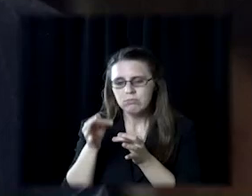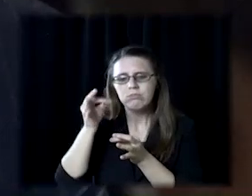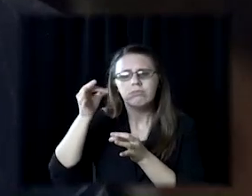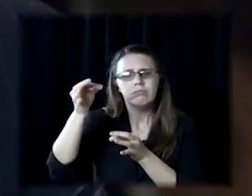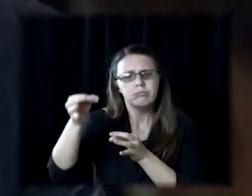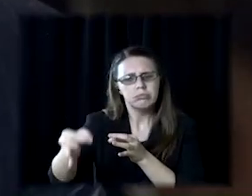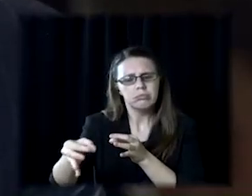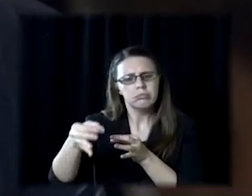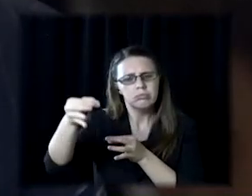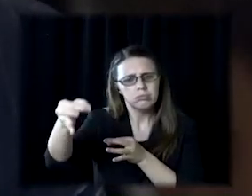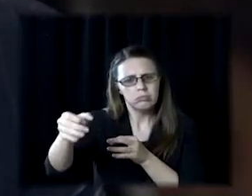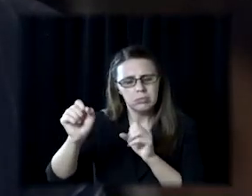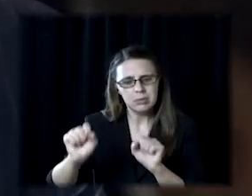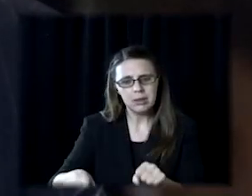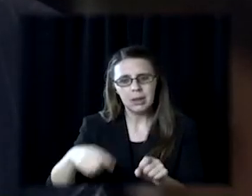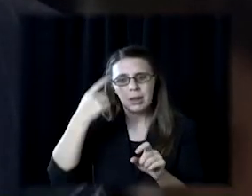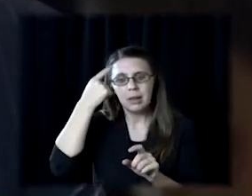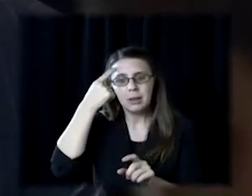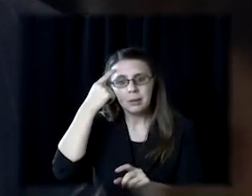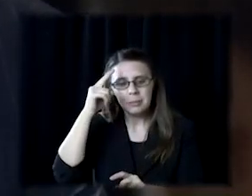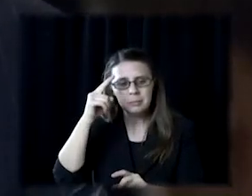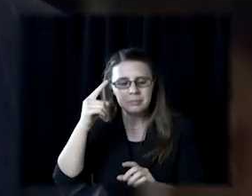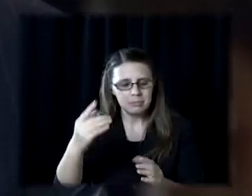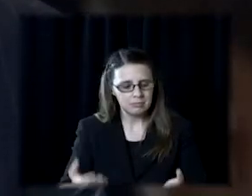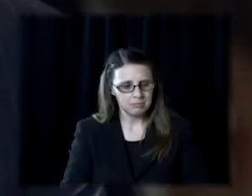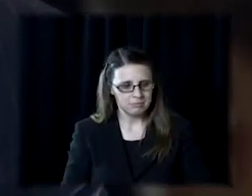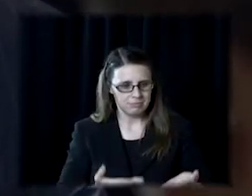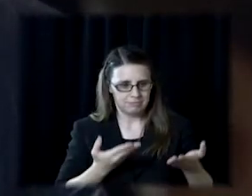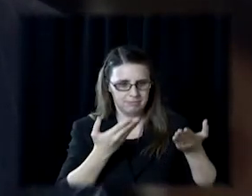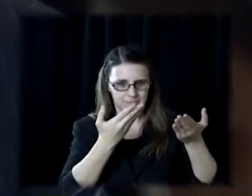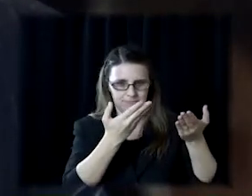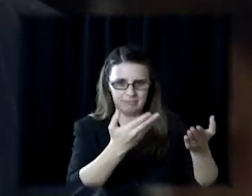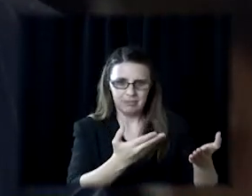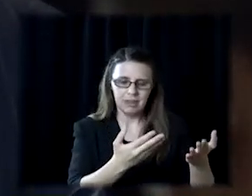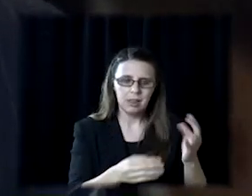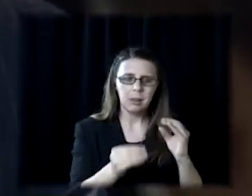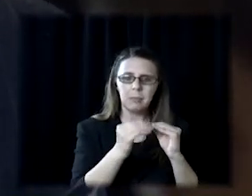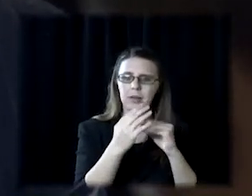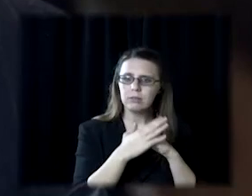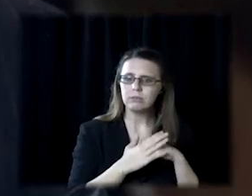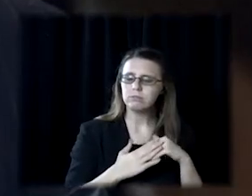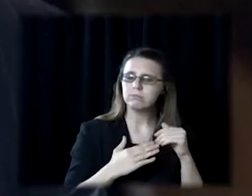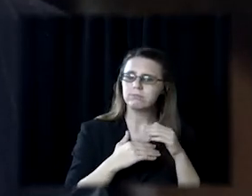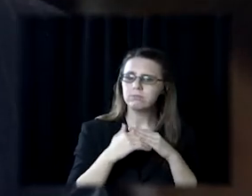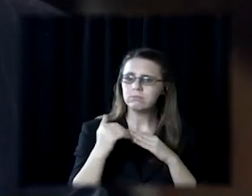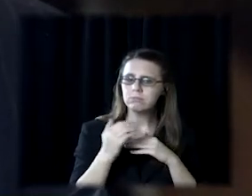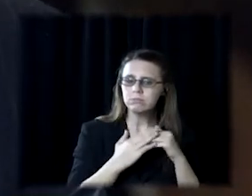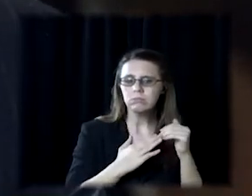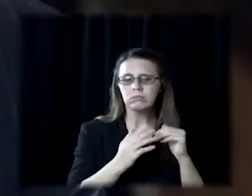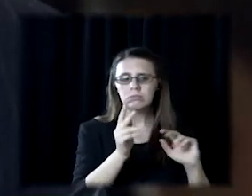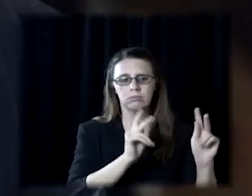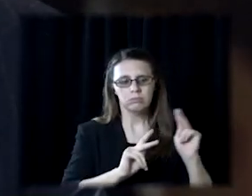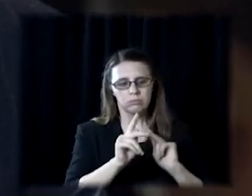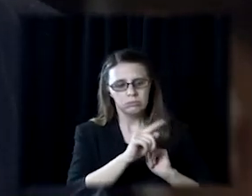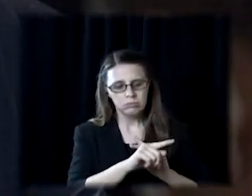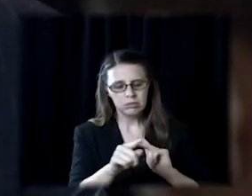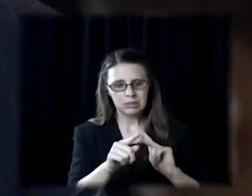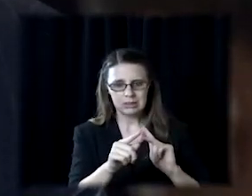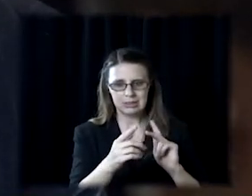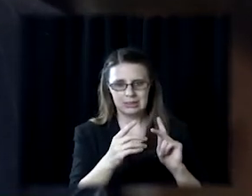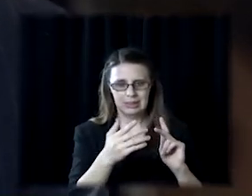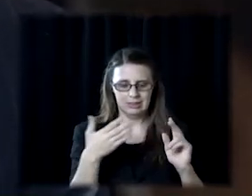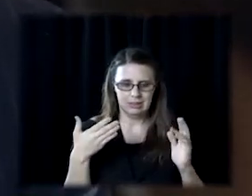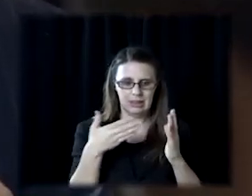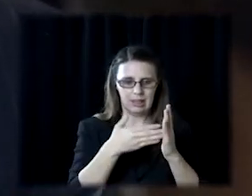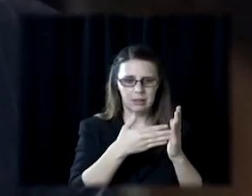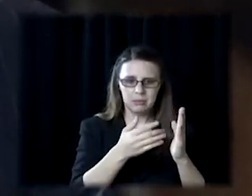así darle la más posible comodidad a las personas que están sujetas a estas